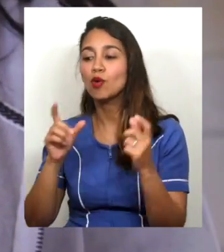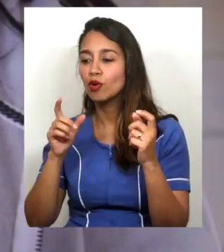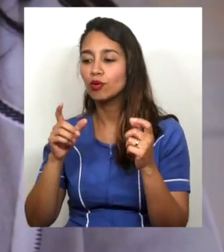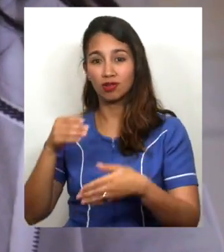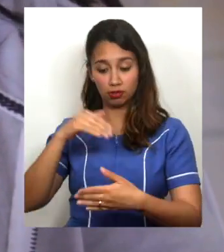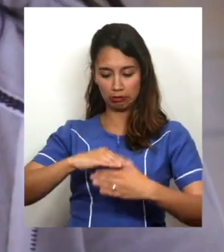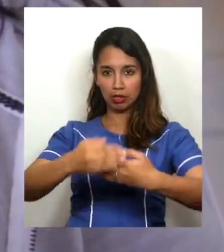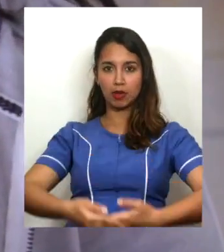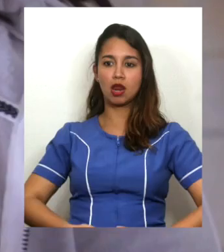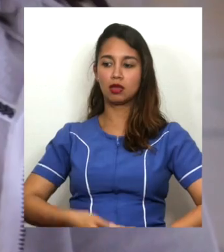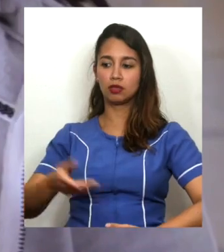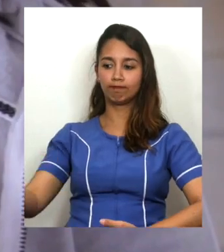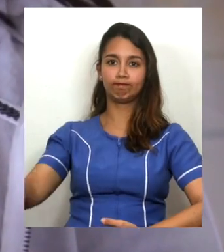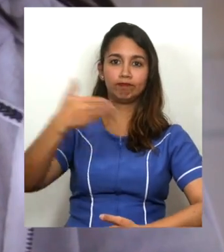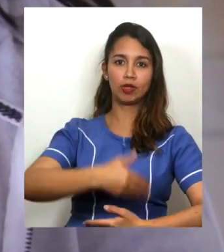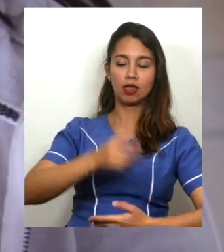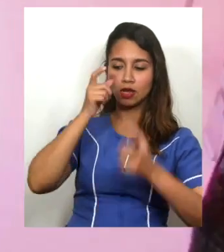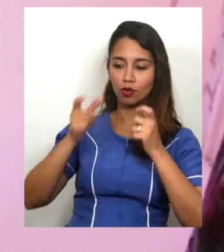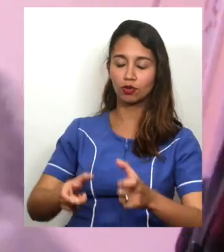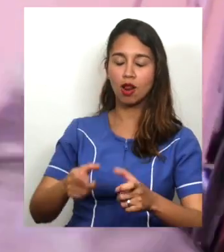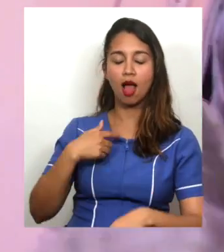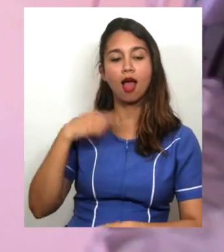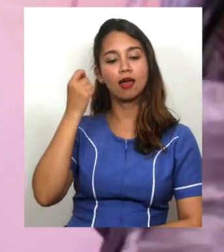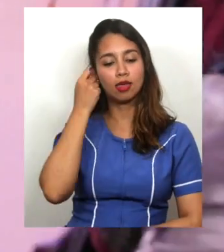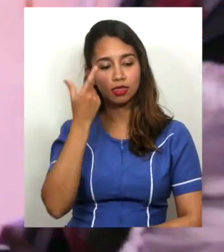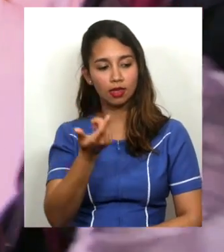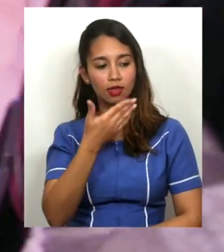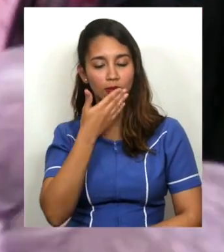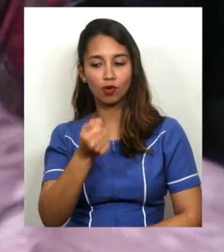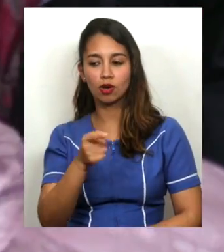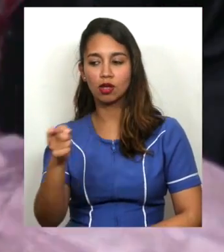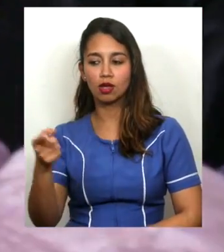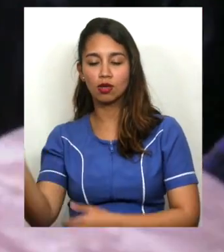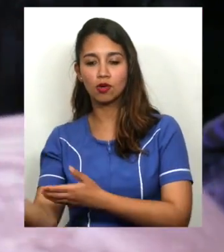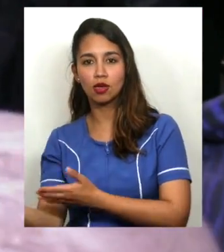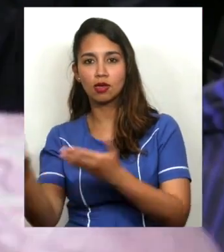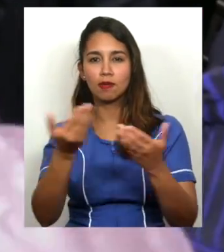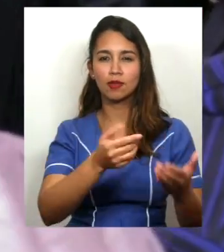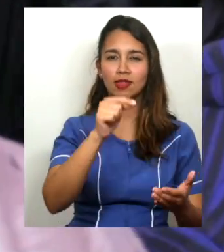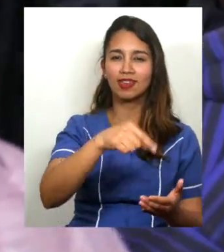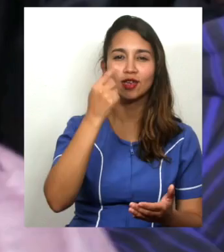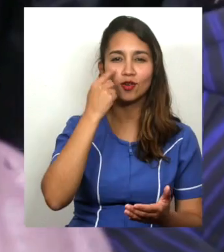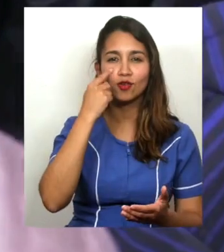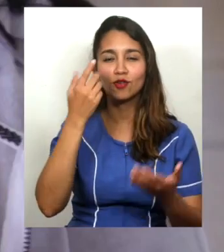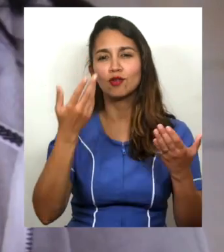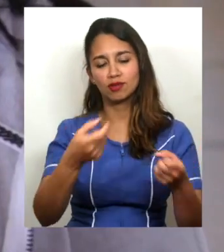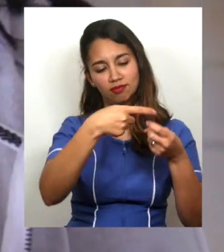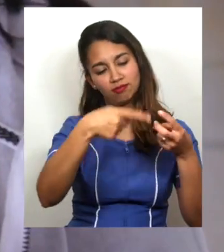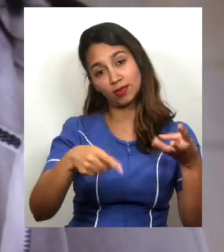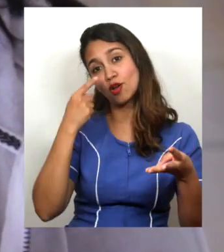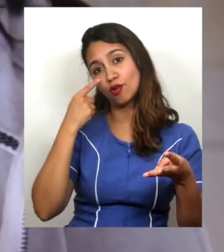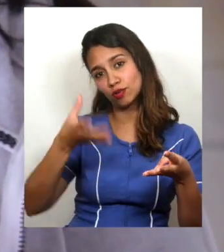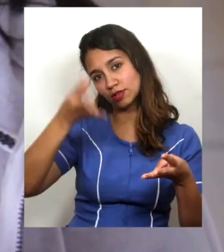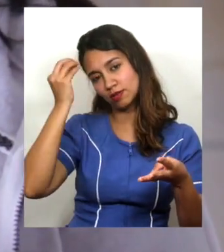control prenatal. Entonces nos surge esta idea para poder ellos llegar a conocer la maternidad y conocer